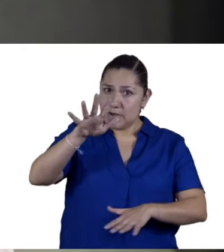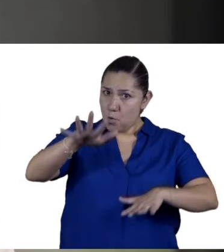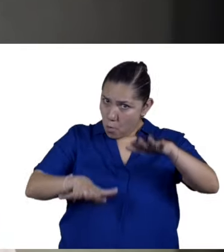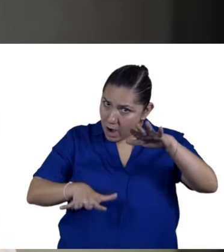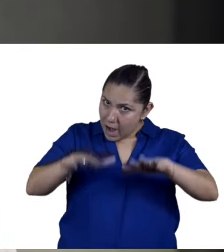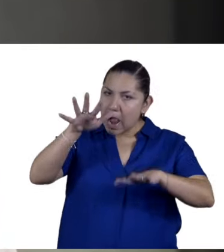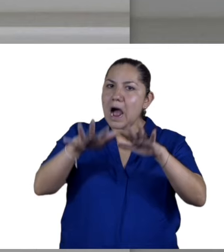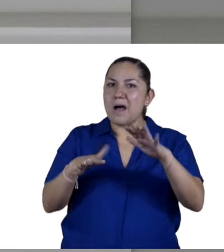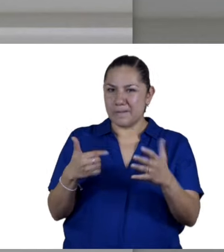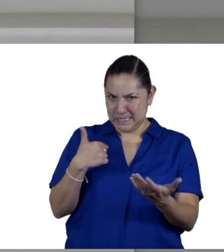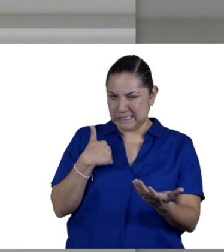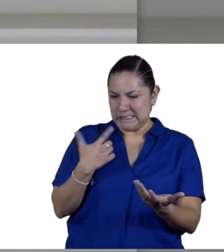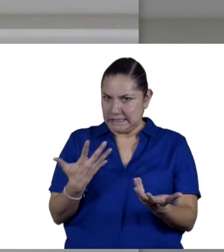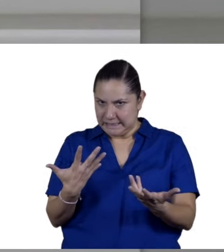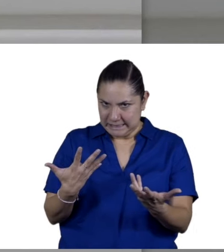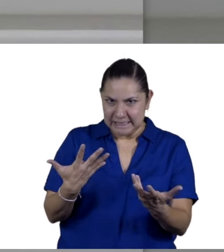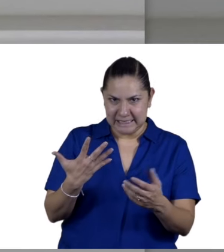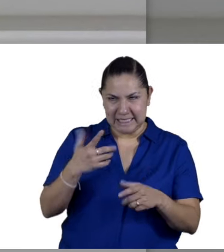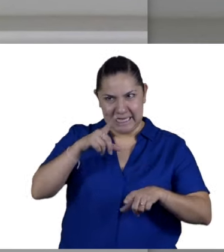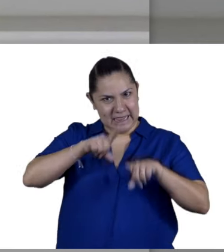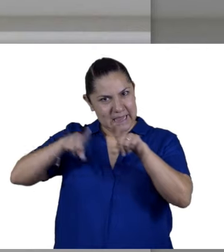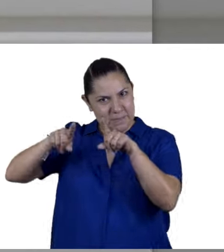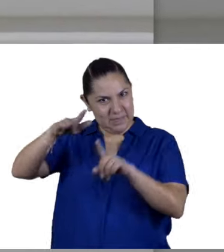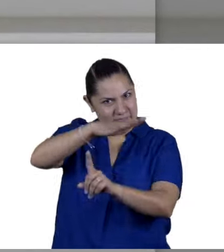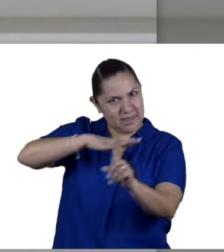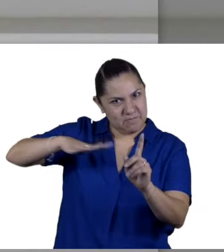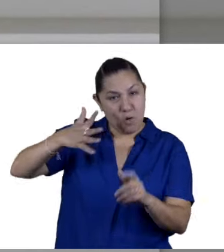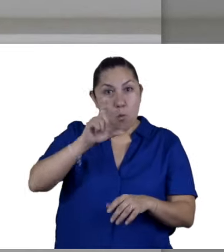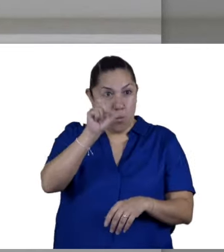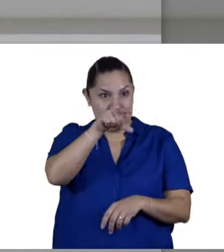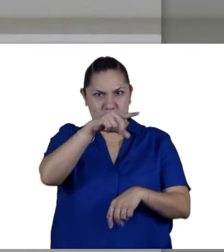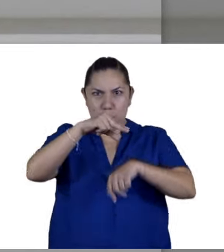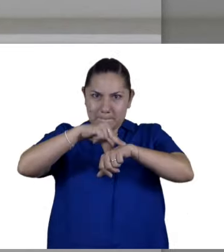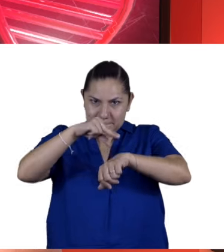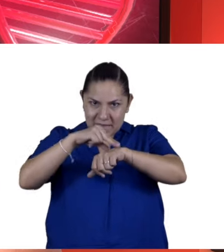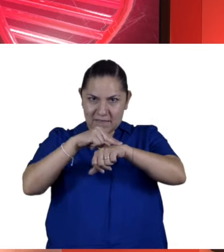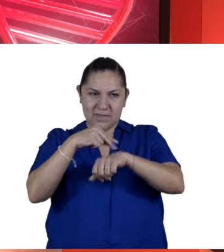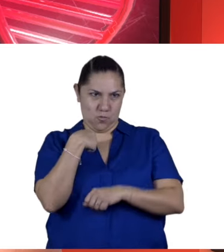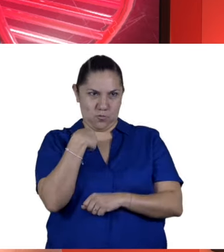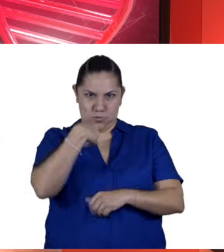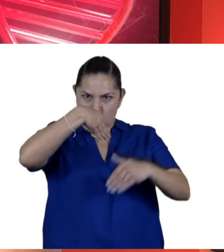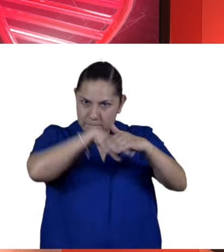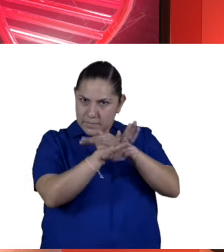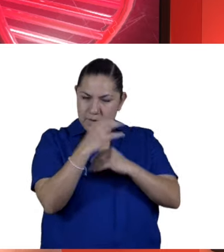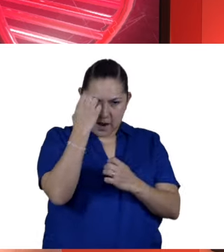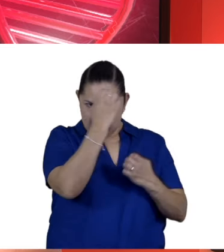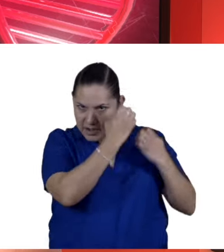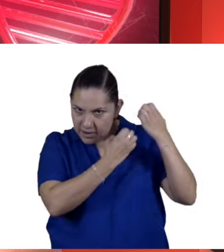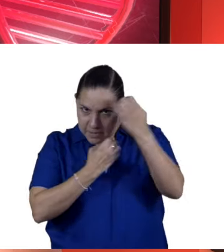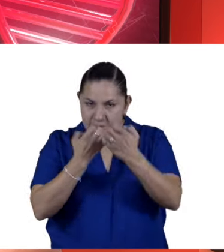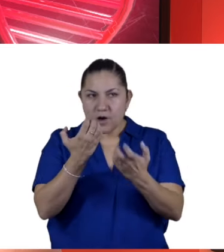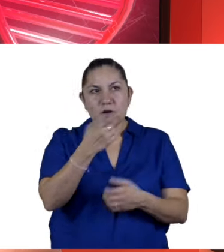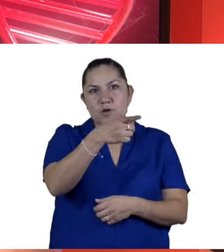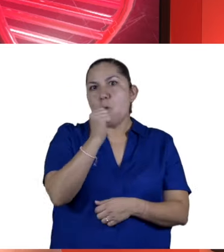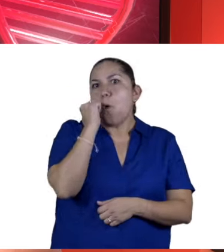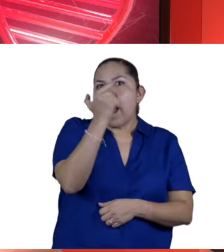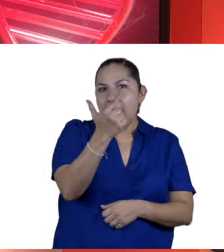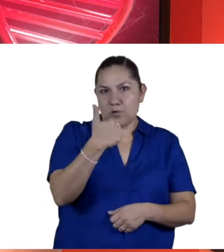que generalmente pueden ser estudios médicos, en donde, pues sí, o sea, si pido un